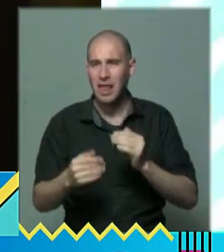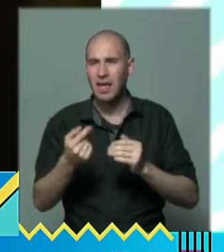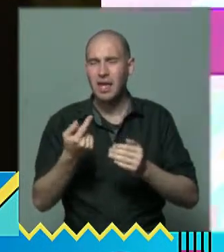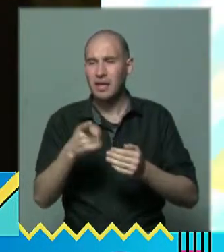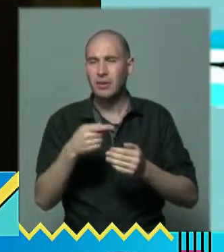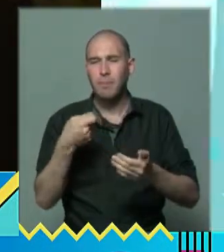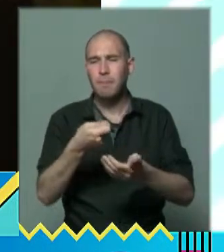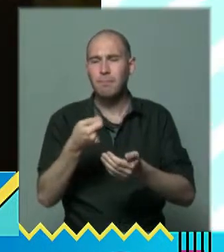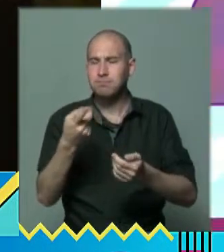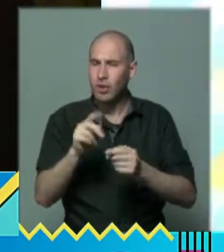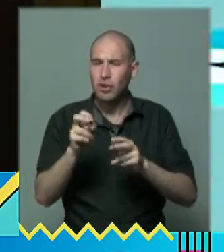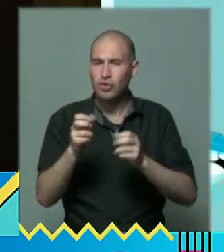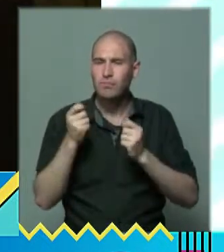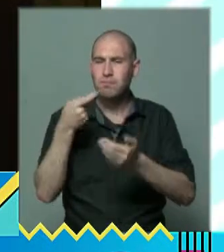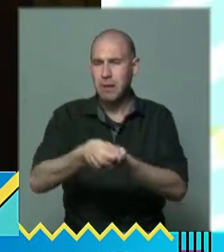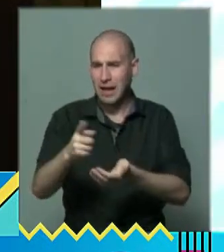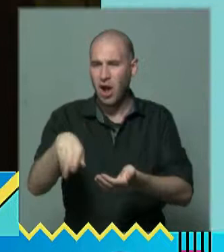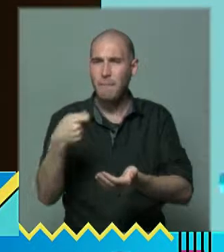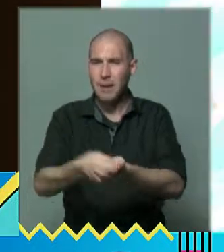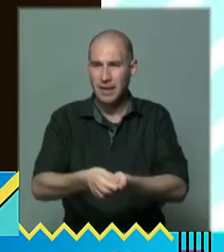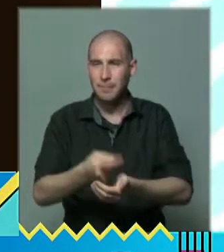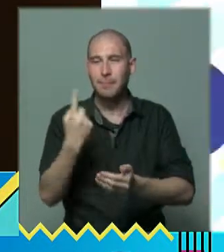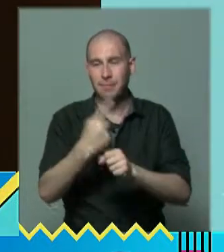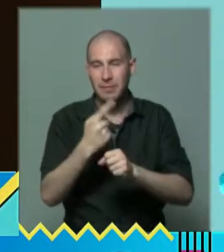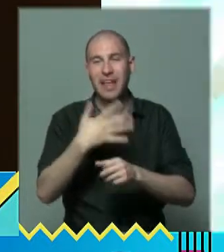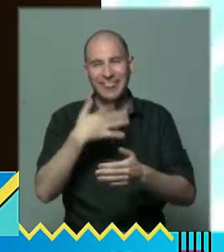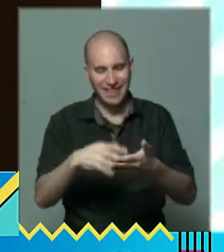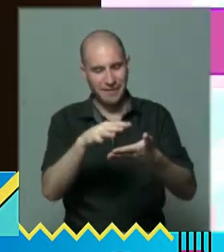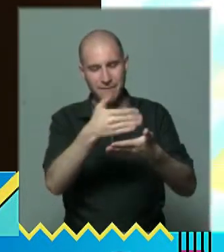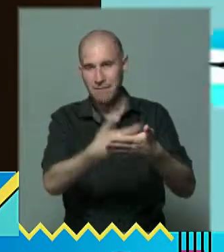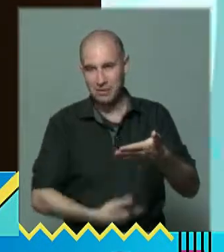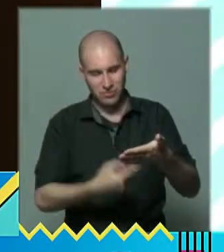cobrando es correcto. Entonces, bueno, primero los ayudamos a leer la factura,